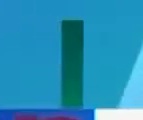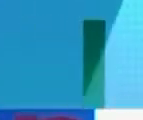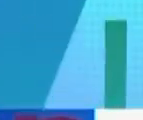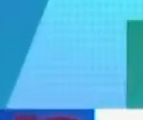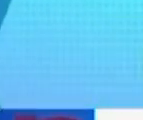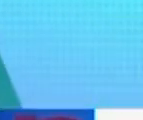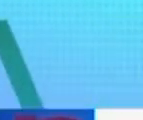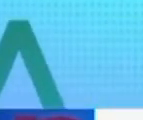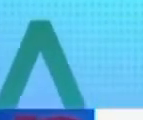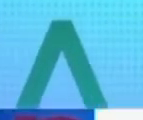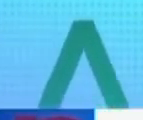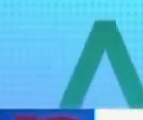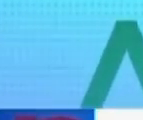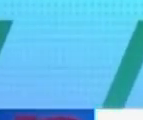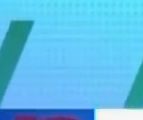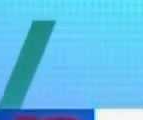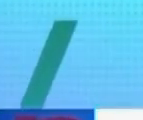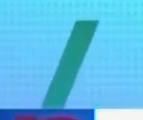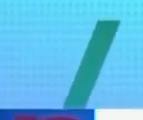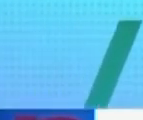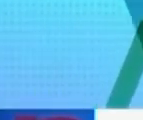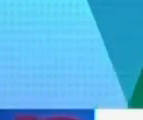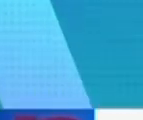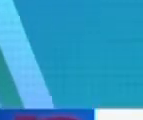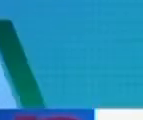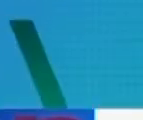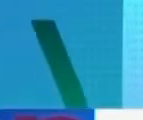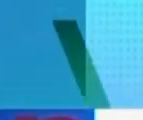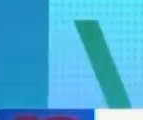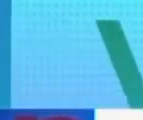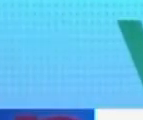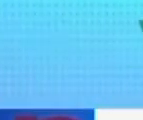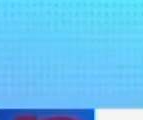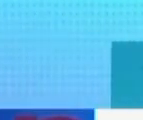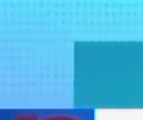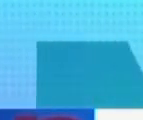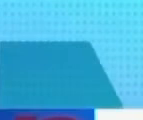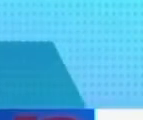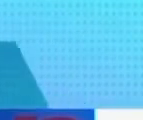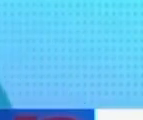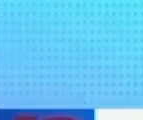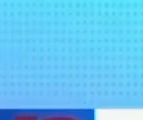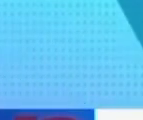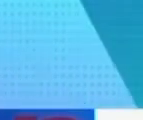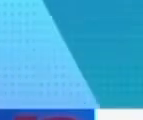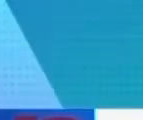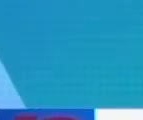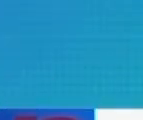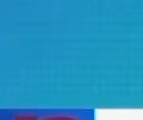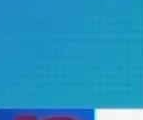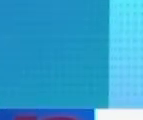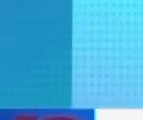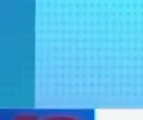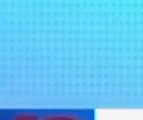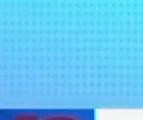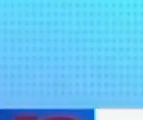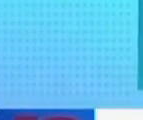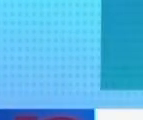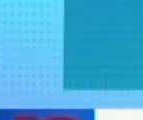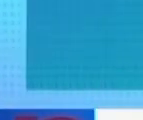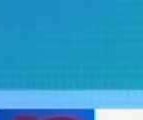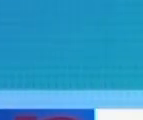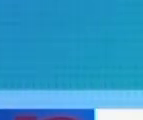con motivo de esta fecha el gobernador del estado luis miguel barbosa envió un mensaje a las mujeres por la